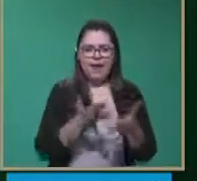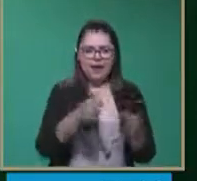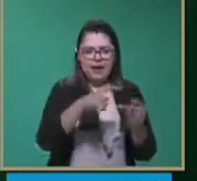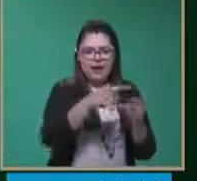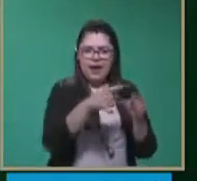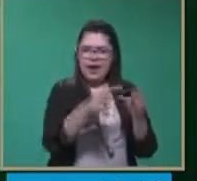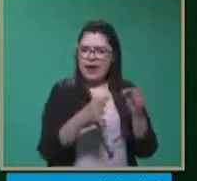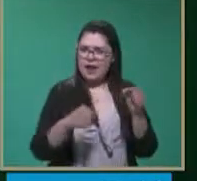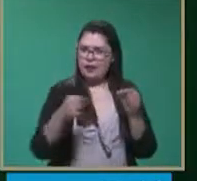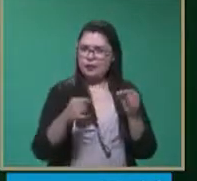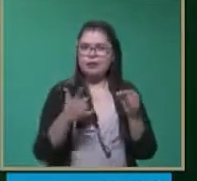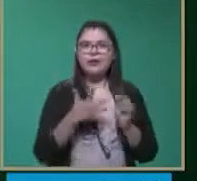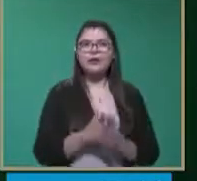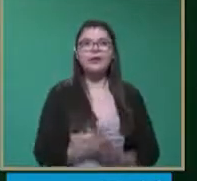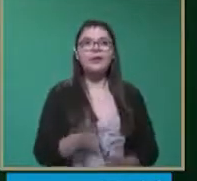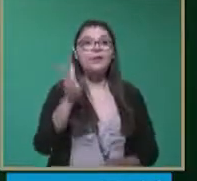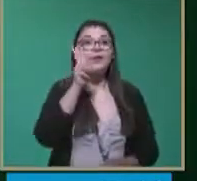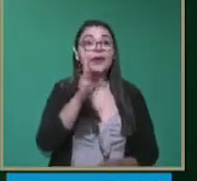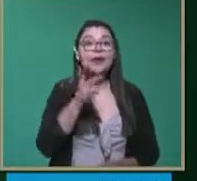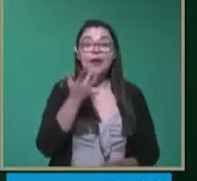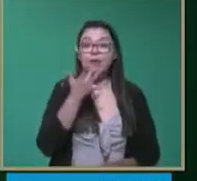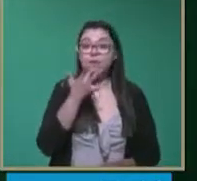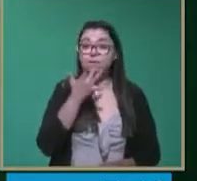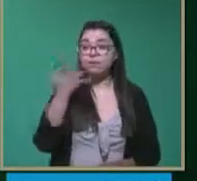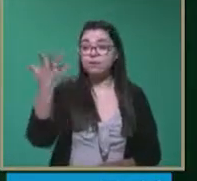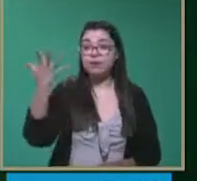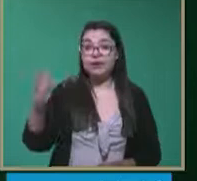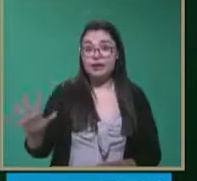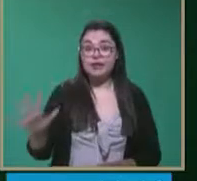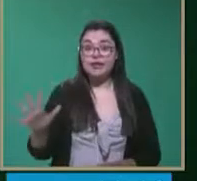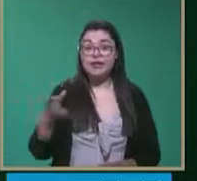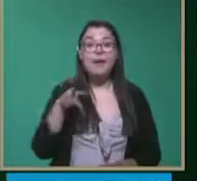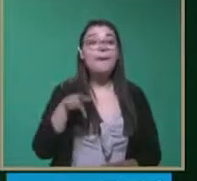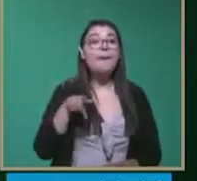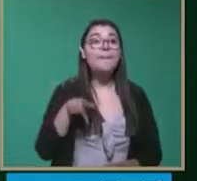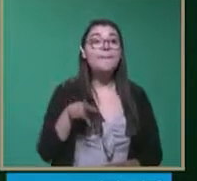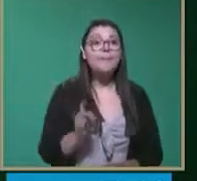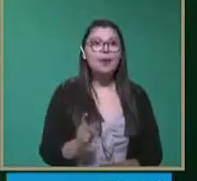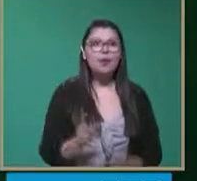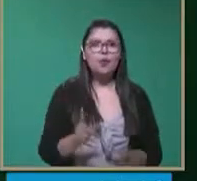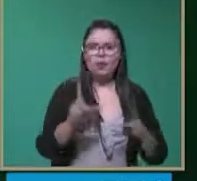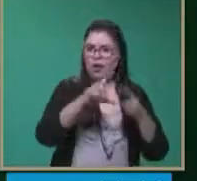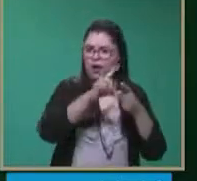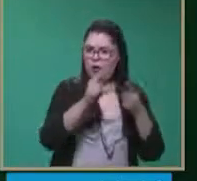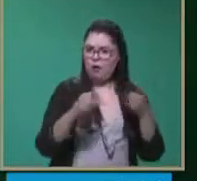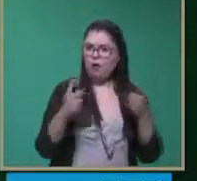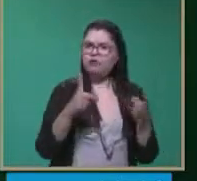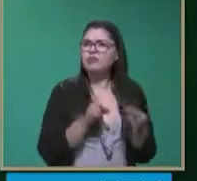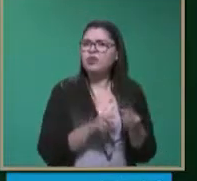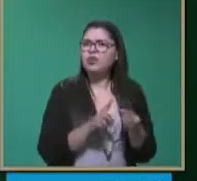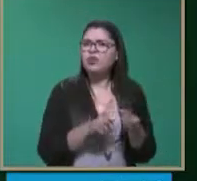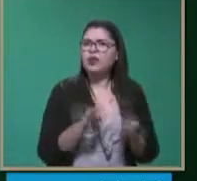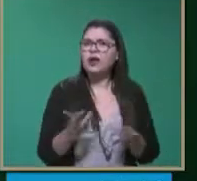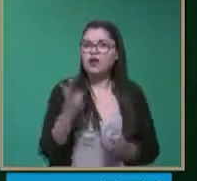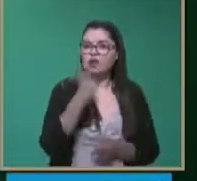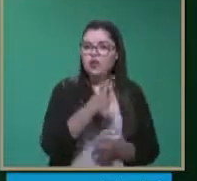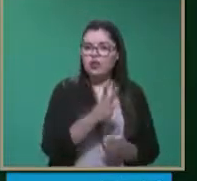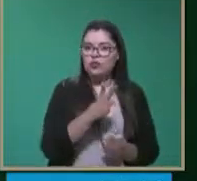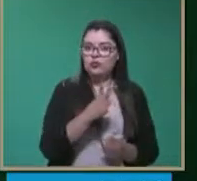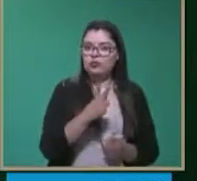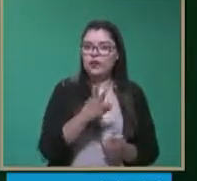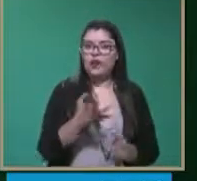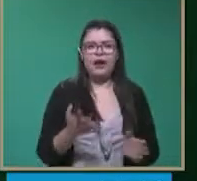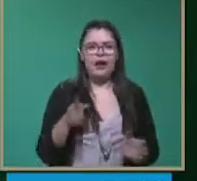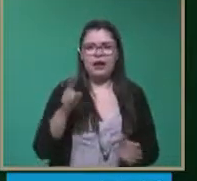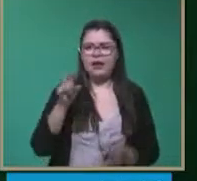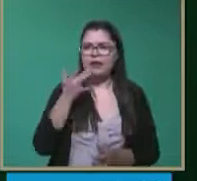en el número 10 y la hoja está en el número 2. ¿Esto qué quiere decir, maestra? Pues que no vamos a ir hacia adelante. ¿Recuerdan